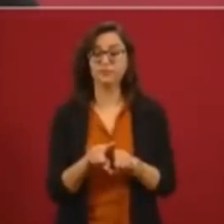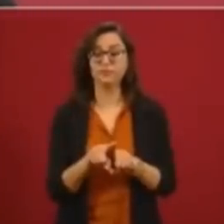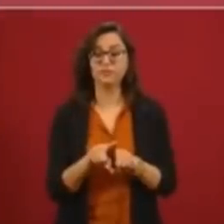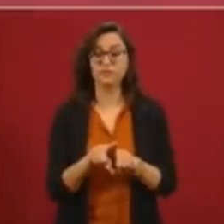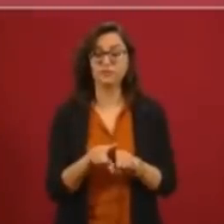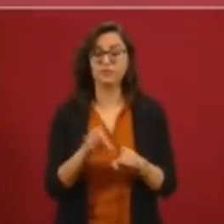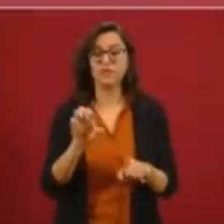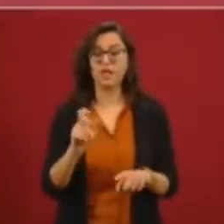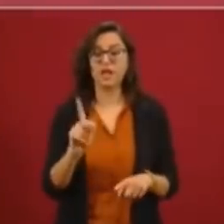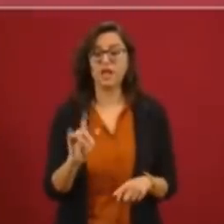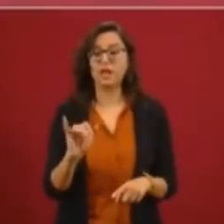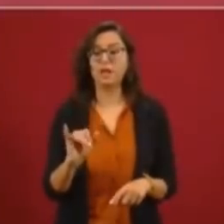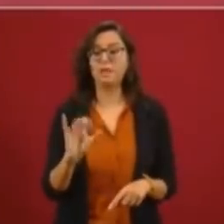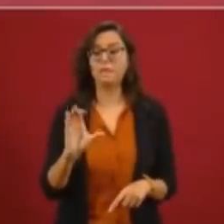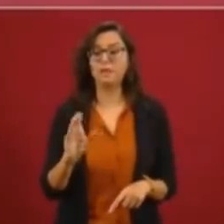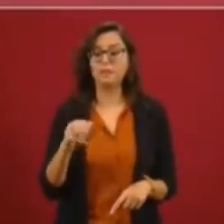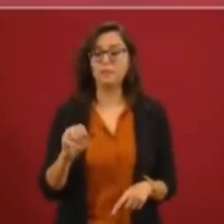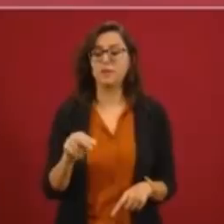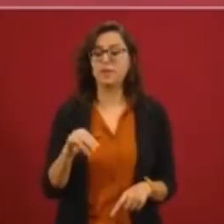Epigmenio,